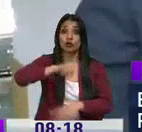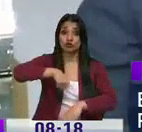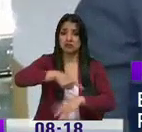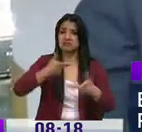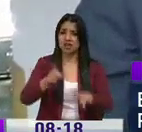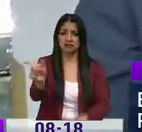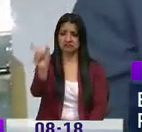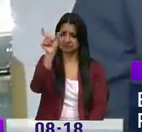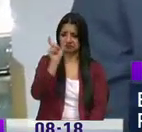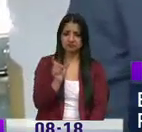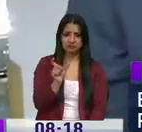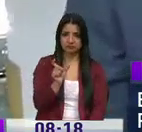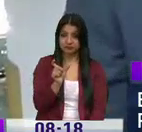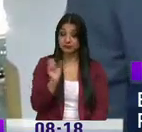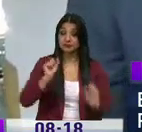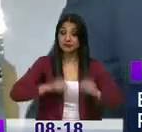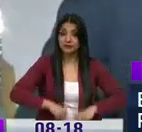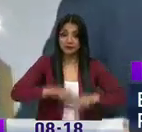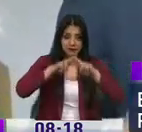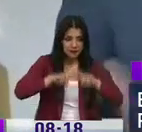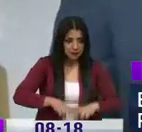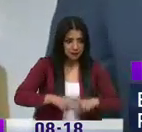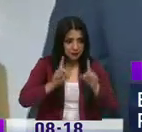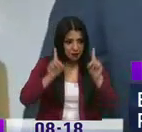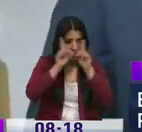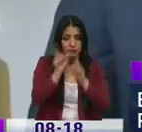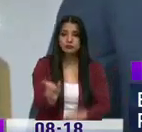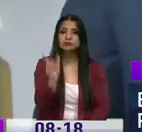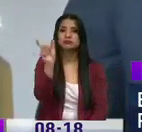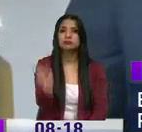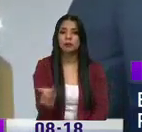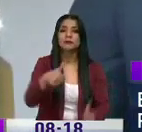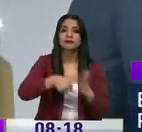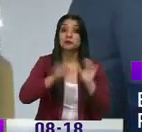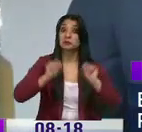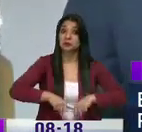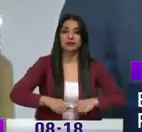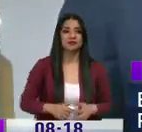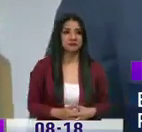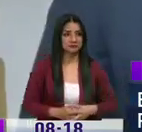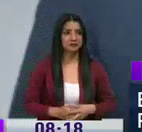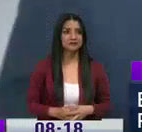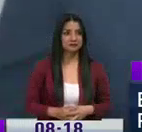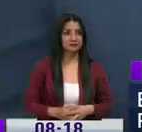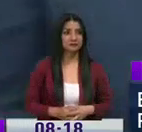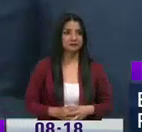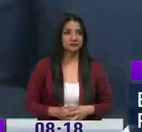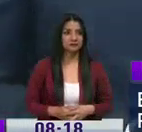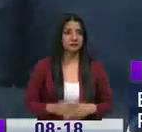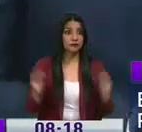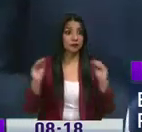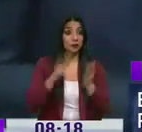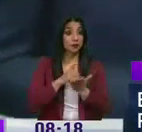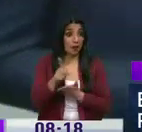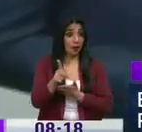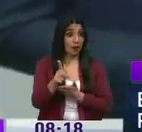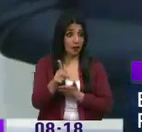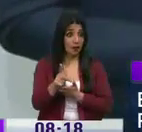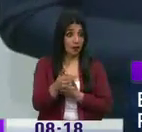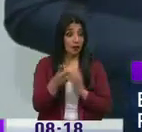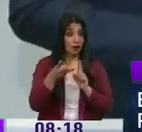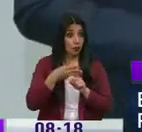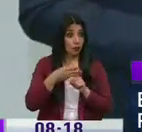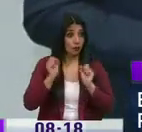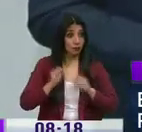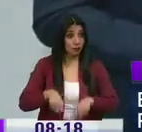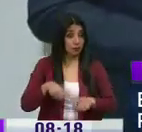y puede hacemos la verificación dactilar y otorgamos el documento de identidad. Incluso se puede pagar ahí mismo, ¿no? Por